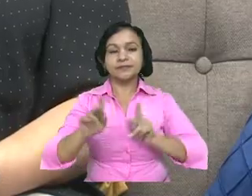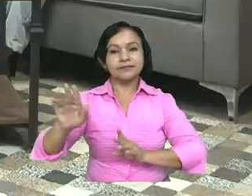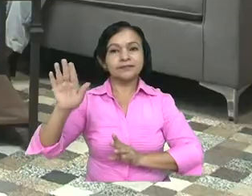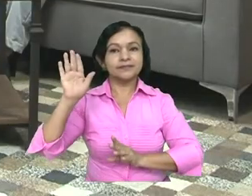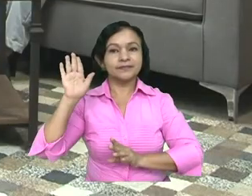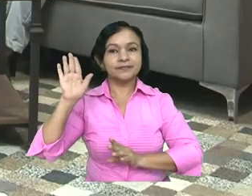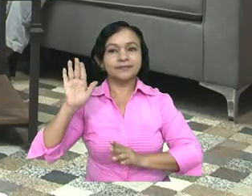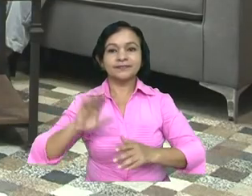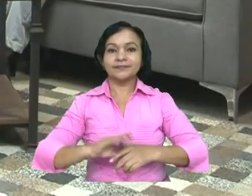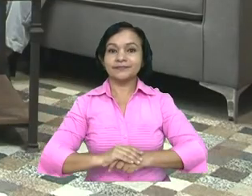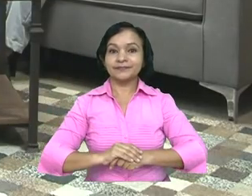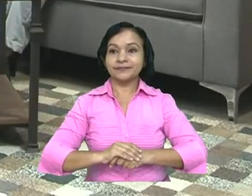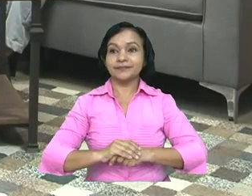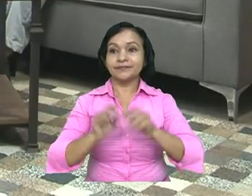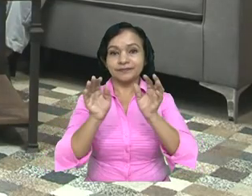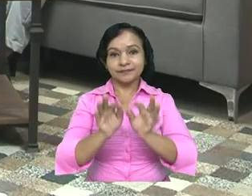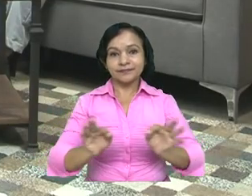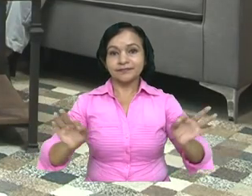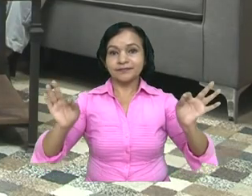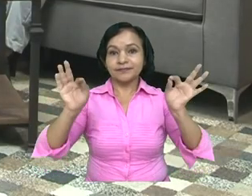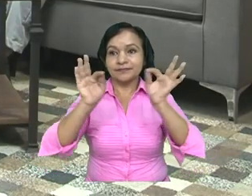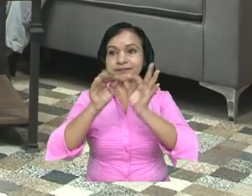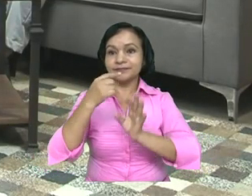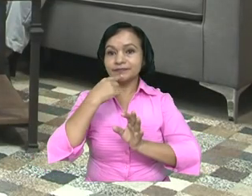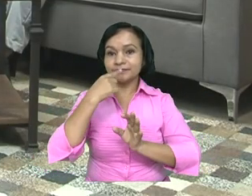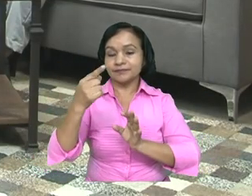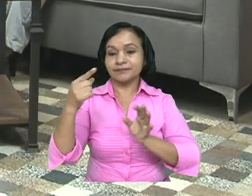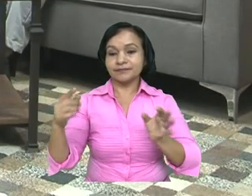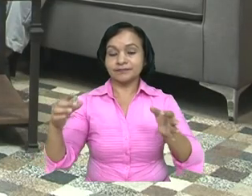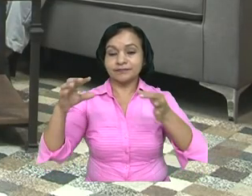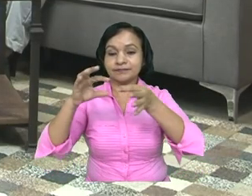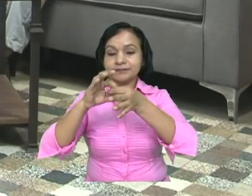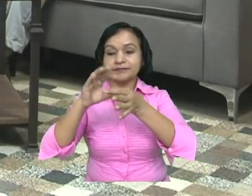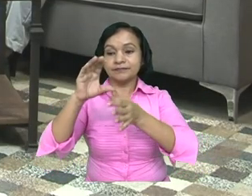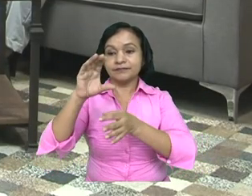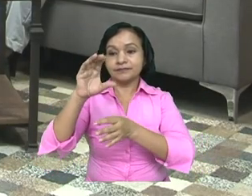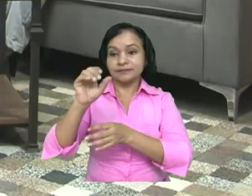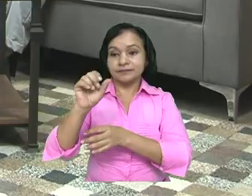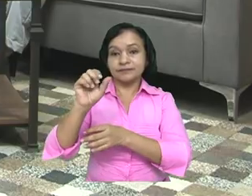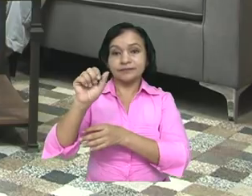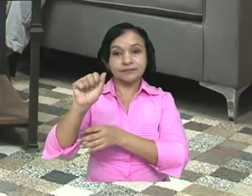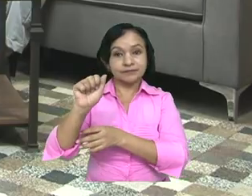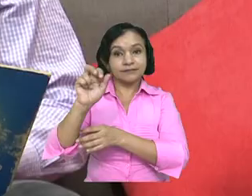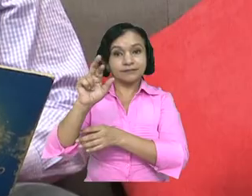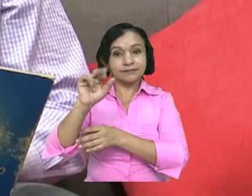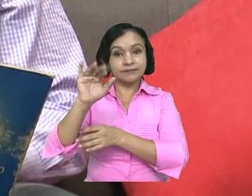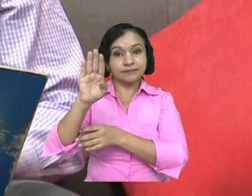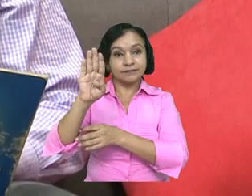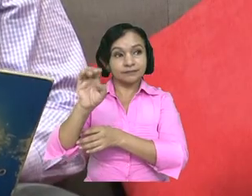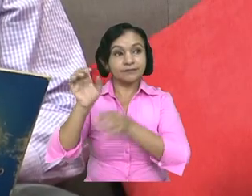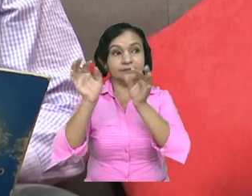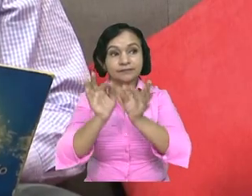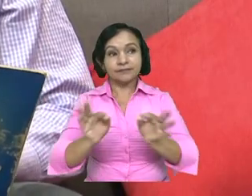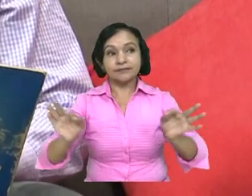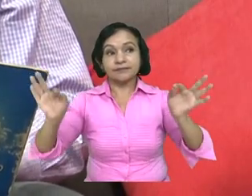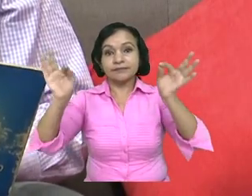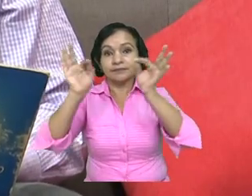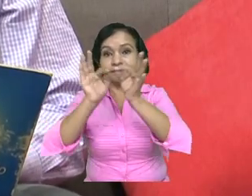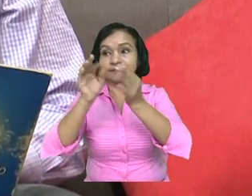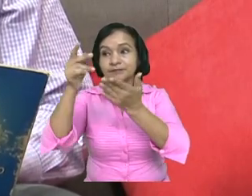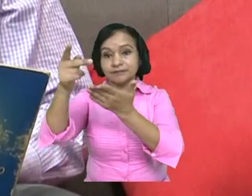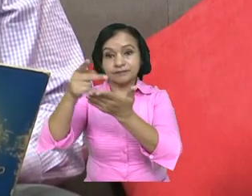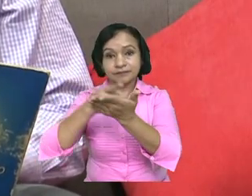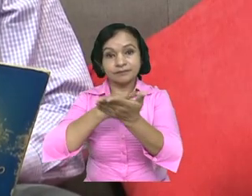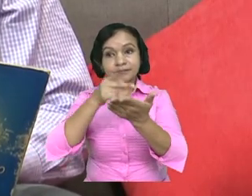comprometido. Y vale mencionar ahí también la inclusión de la costa de Caribe, ¿no? Hemos visto presencia muy significativa de ejecución de estos proyectos